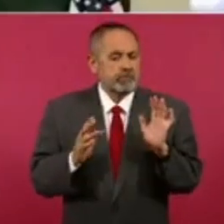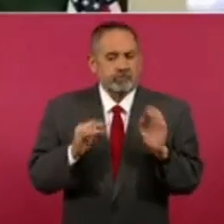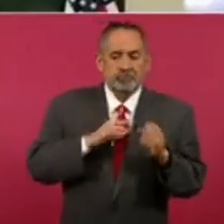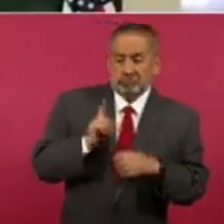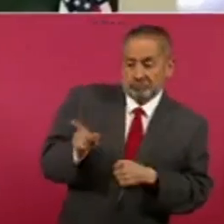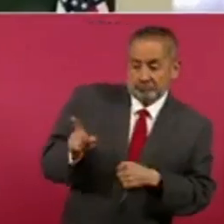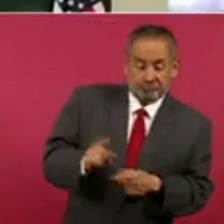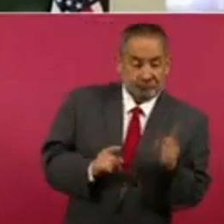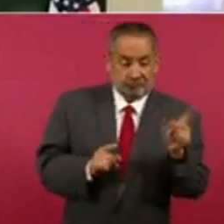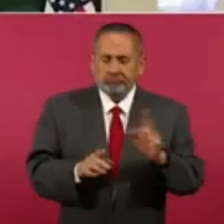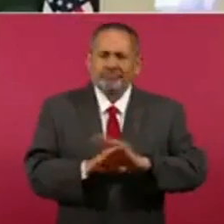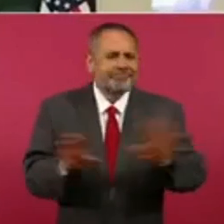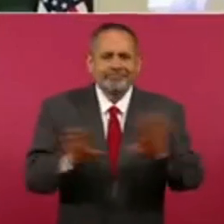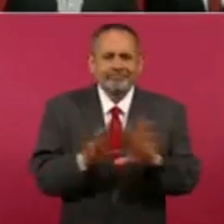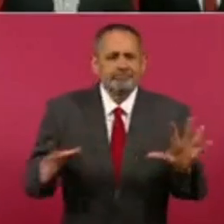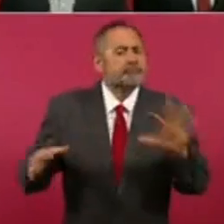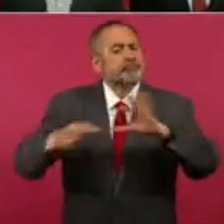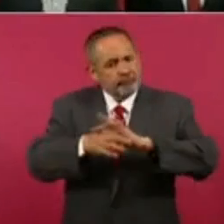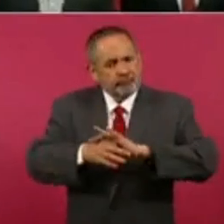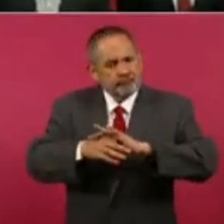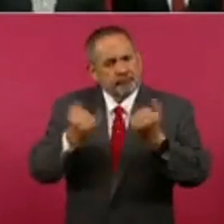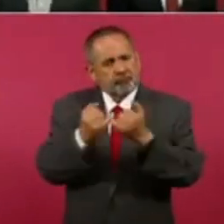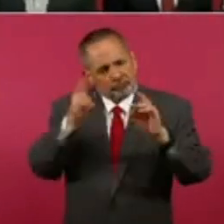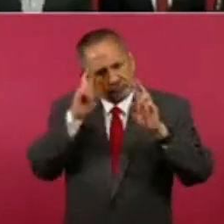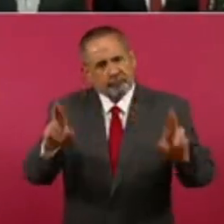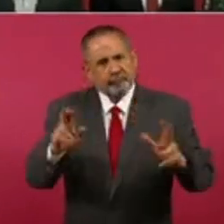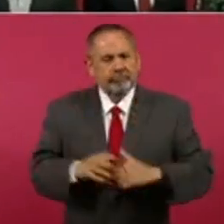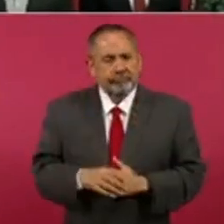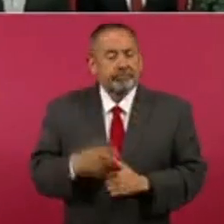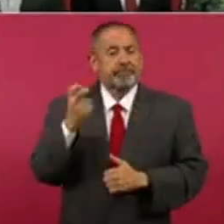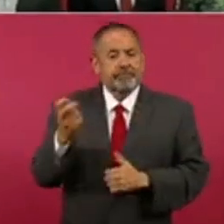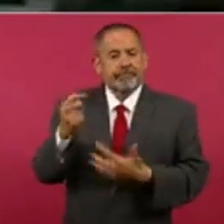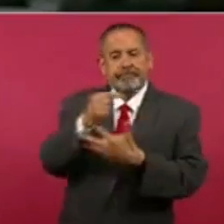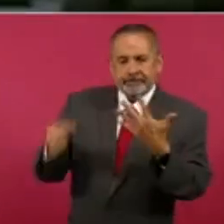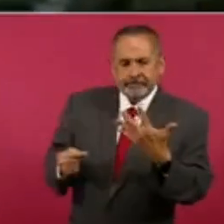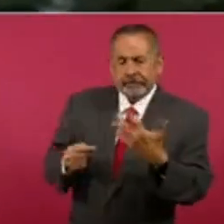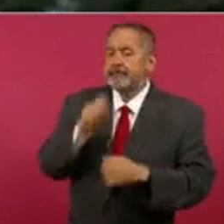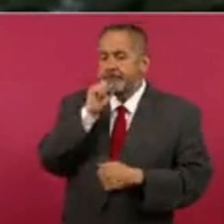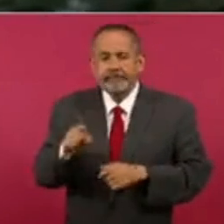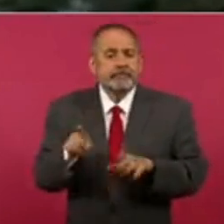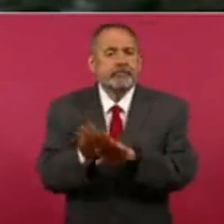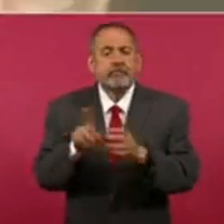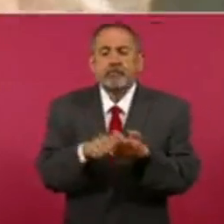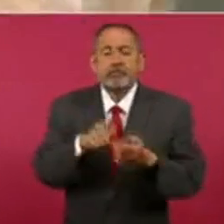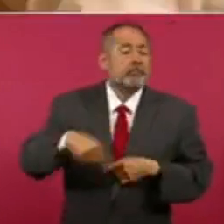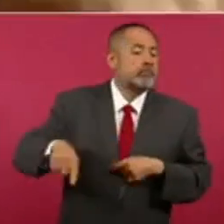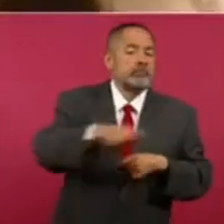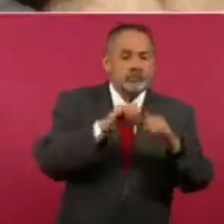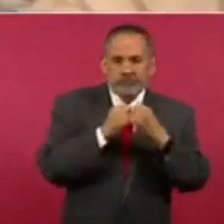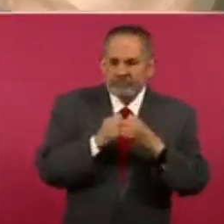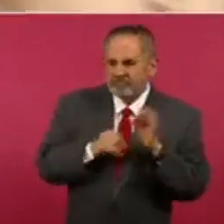condición para la actuación de las autoridades mexicanas. Con estas acciones, también se previene que las organizaciones